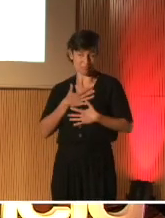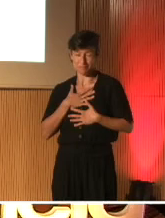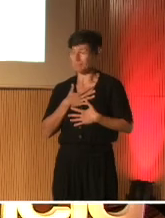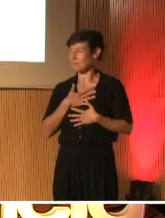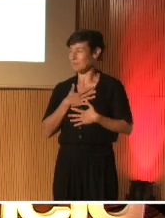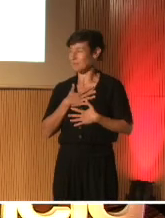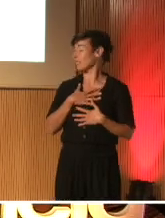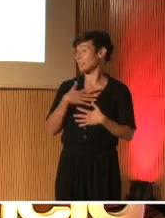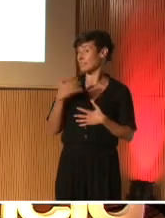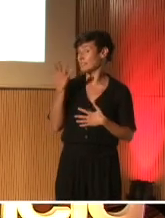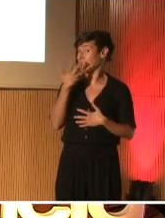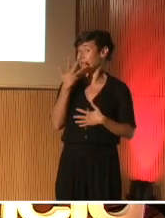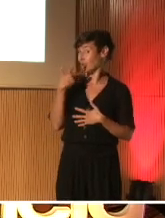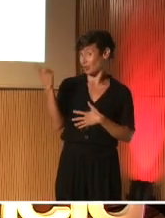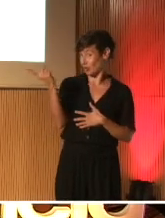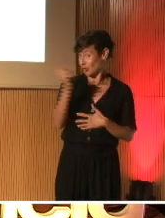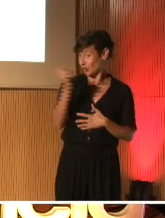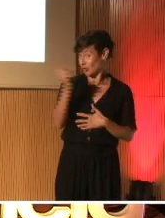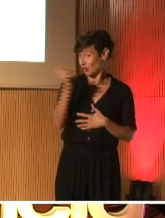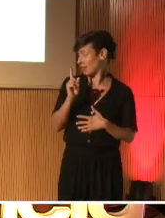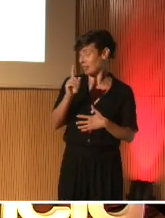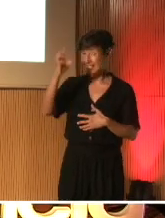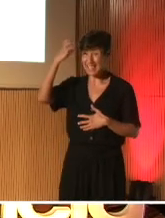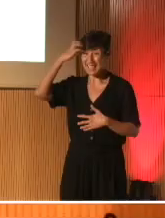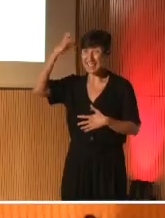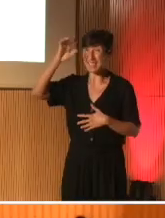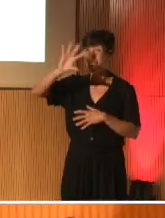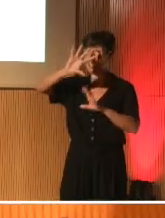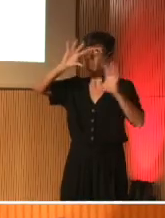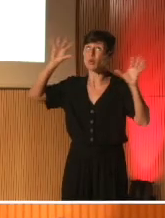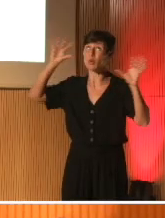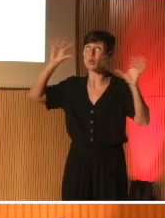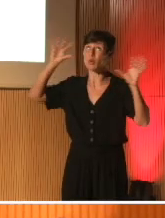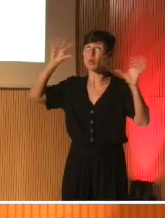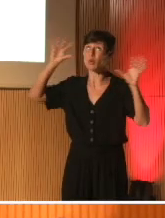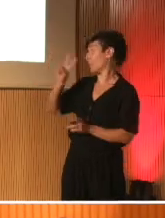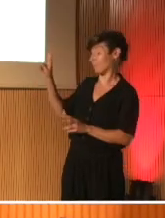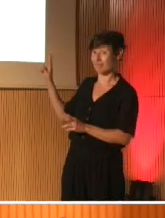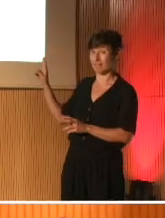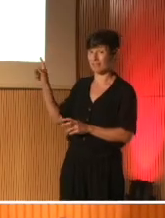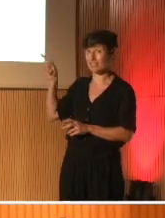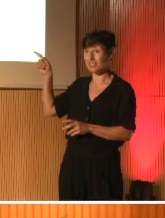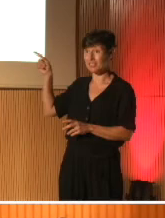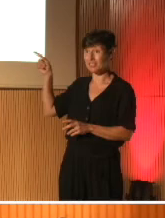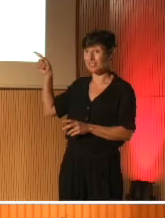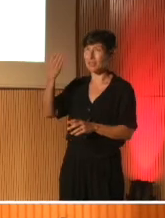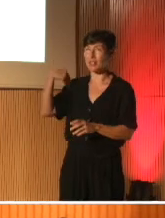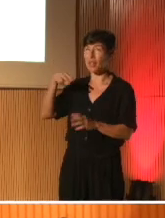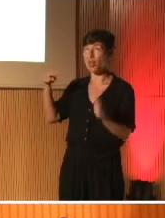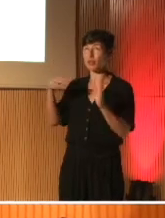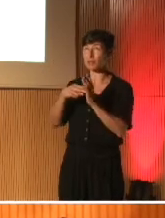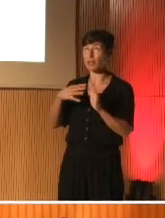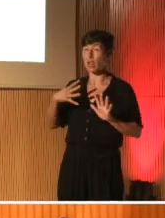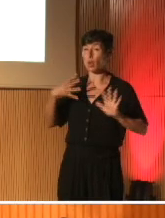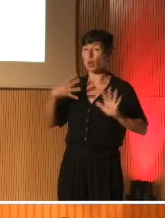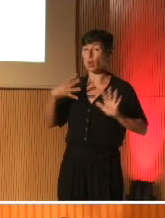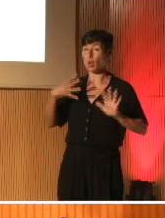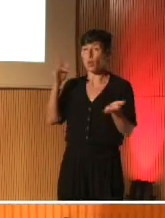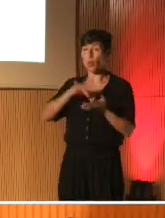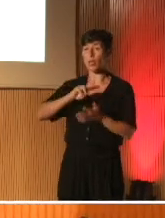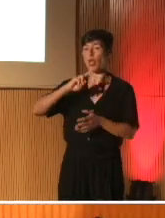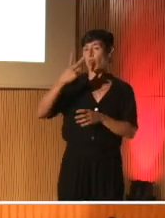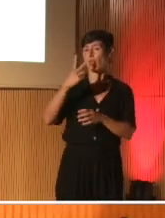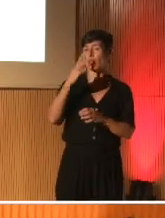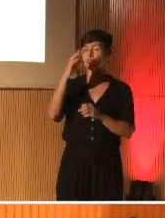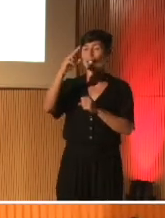conozcan la auténtica reina del universo a la que acabéis de ver es la prohibida en su éxito de 2009 cuando los electrones chocan